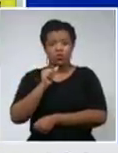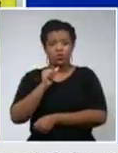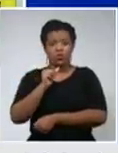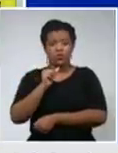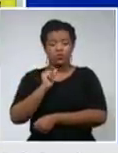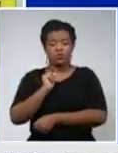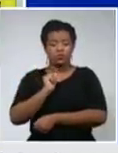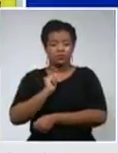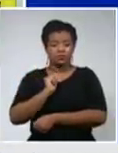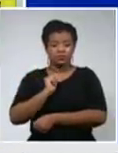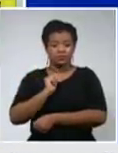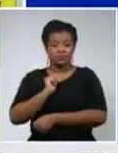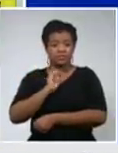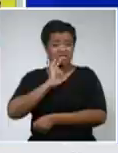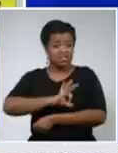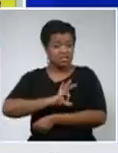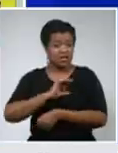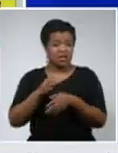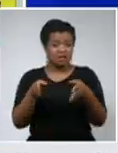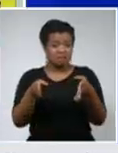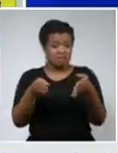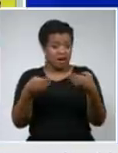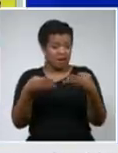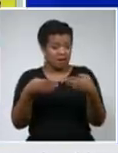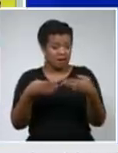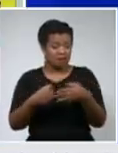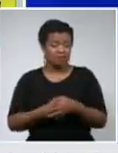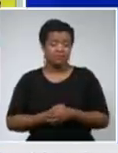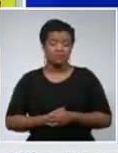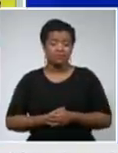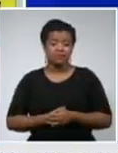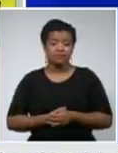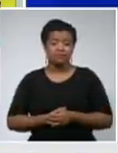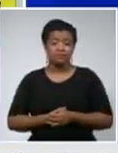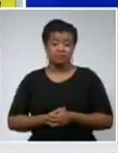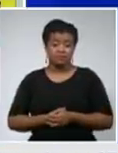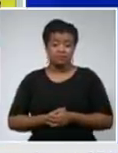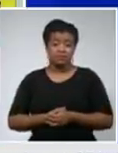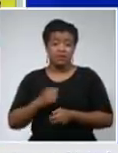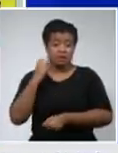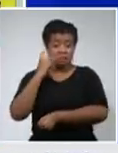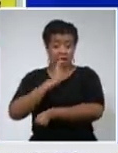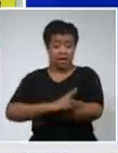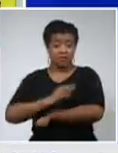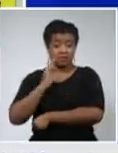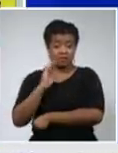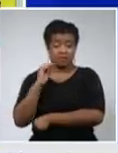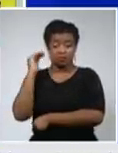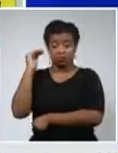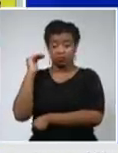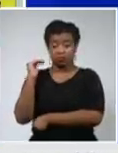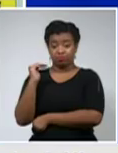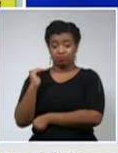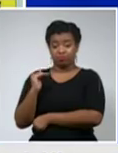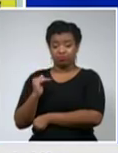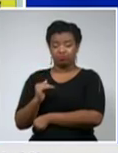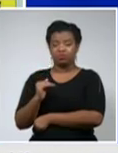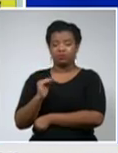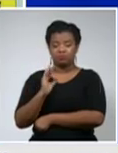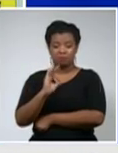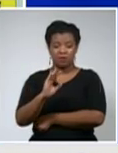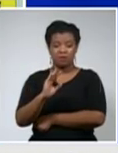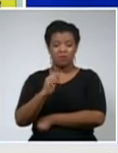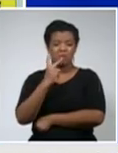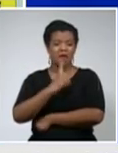Panamá, en ese orden, pues se presentan los países de las Américas con mayor